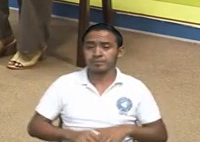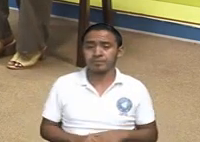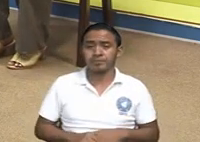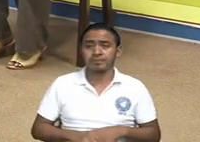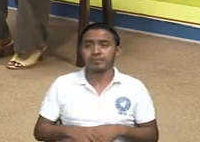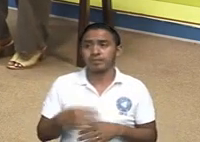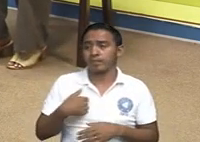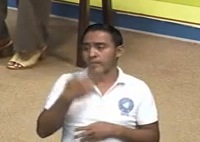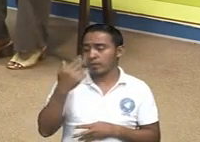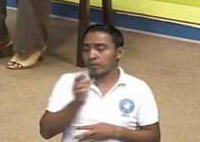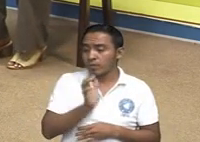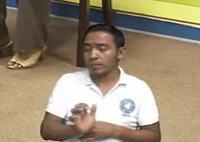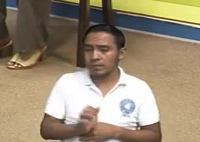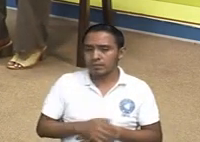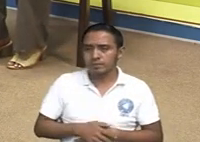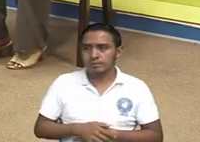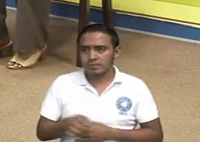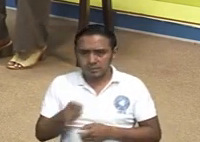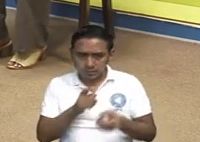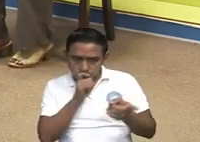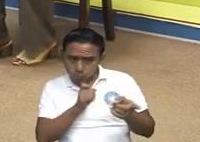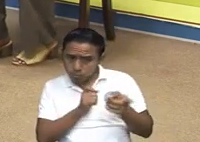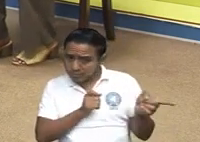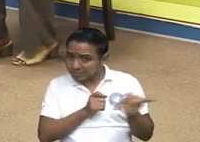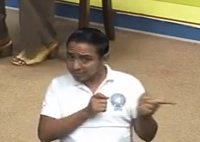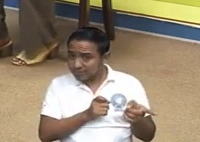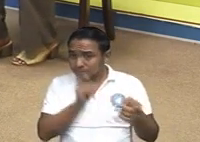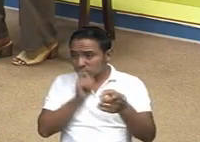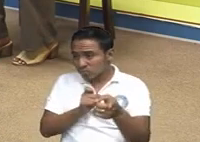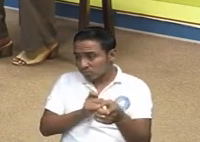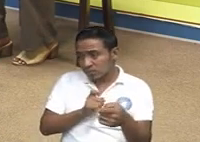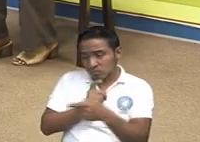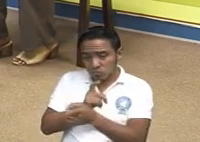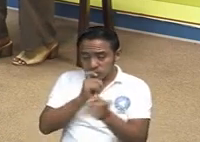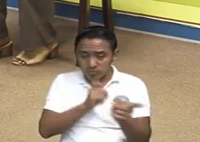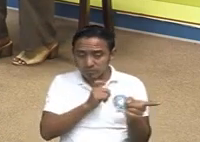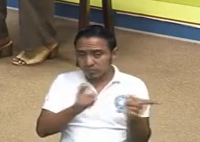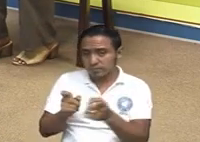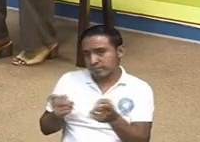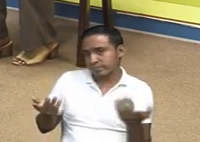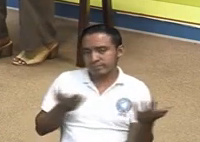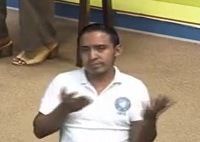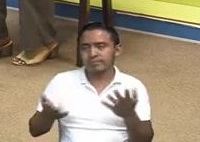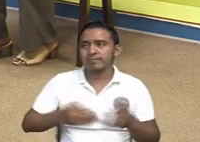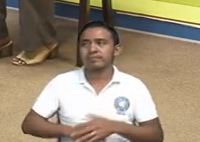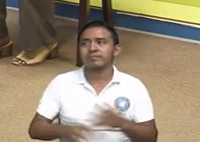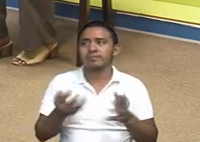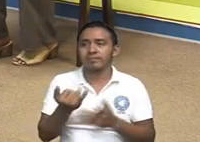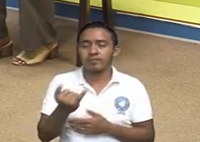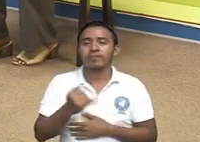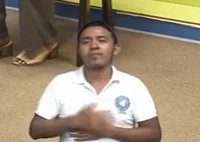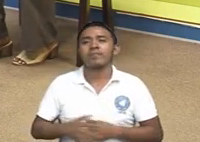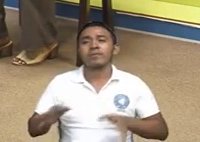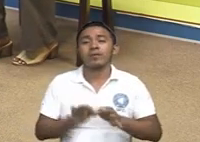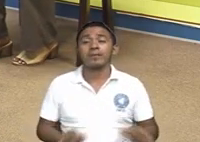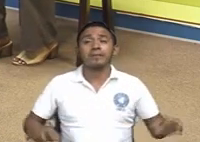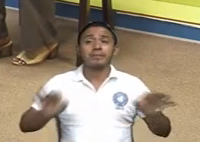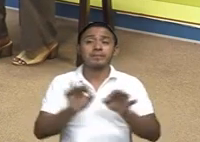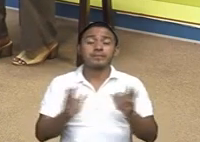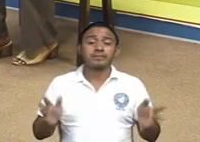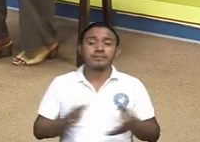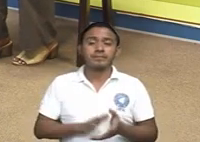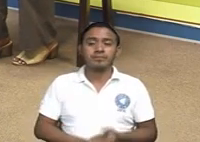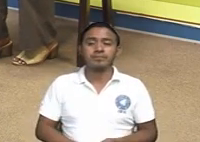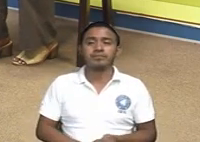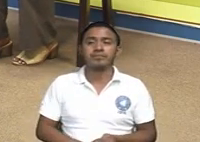le preguntan al niño o a la niña, ¿te gusta aquel niño? ¿Te gusta aquel niño? Sí, eso es muy importante, ¿verdad? Porque